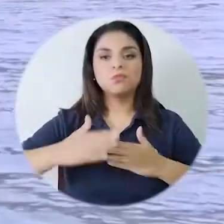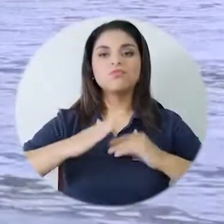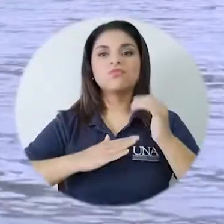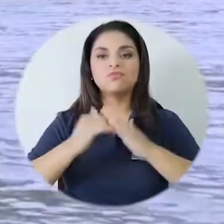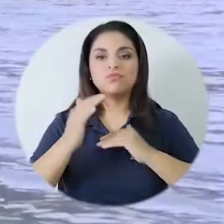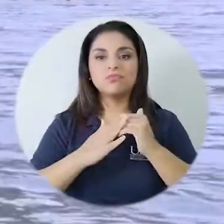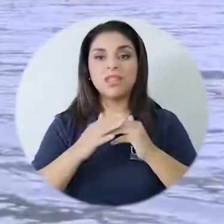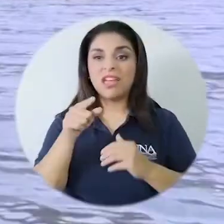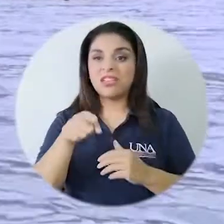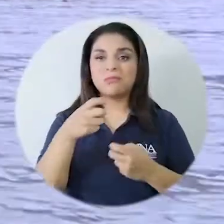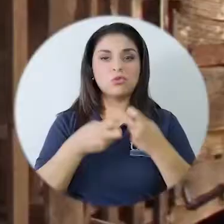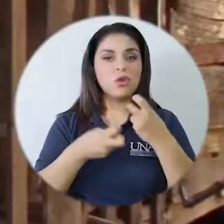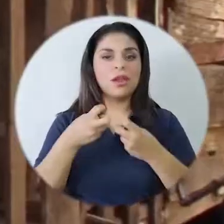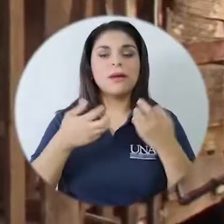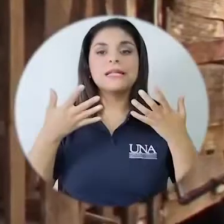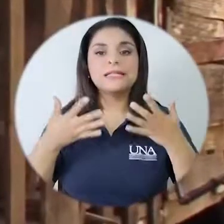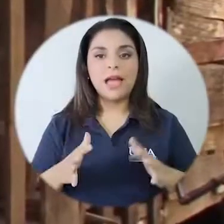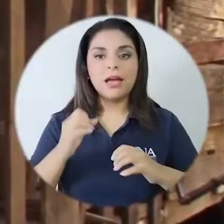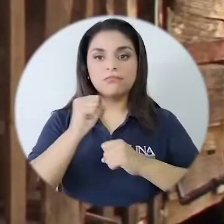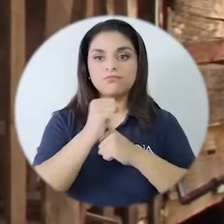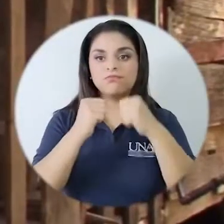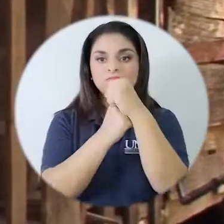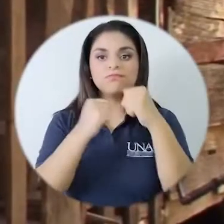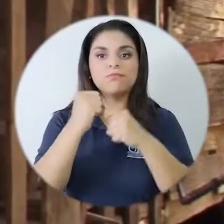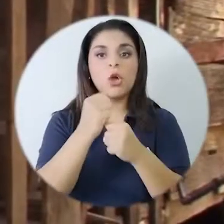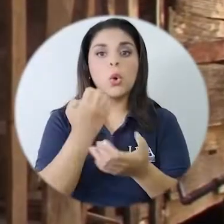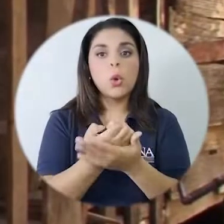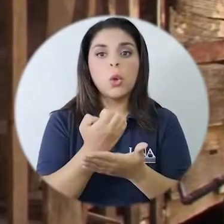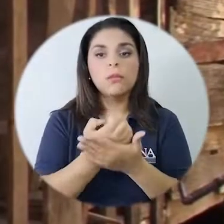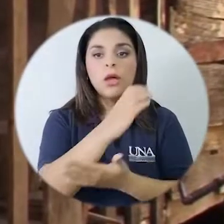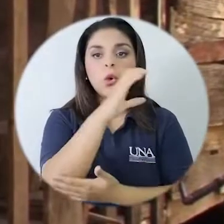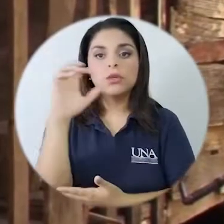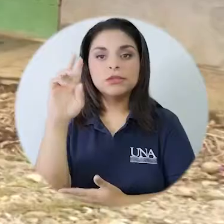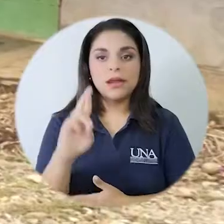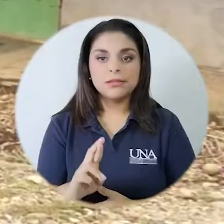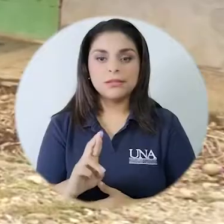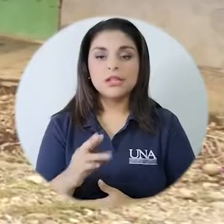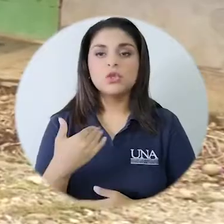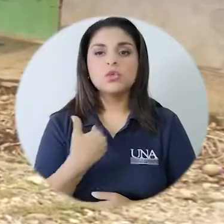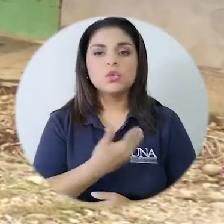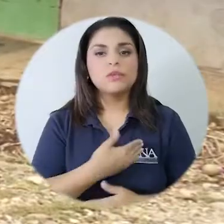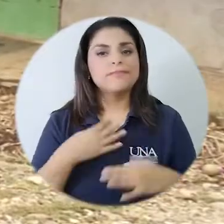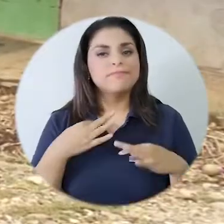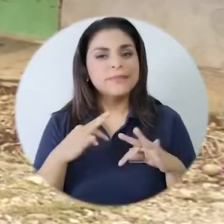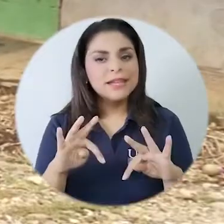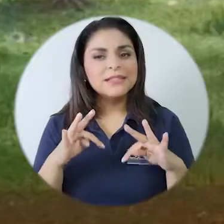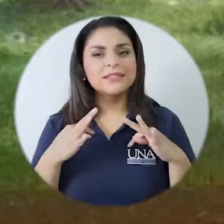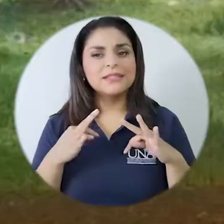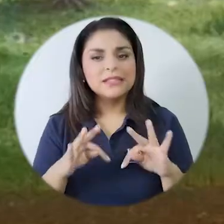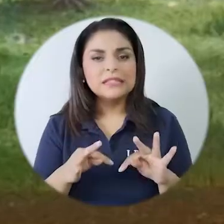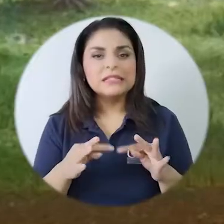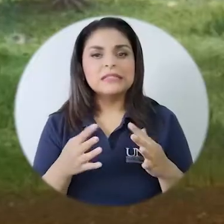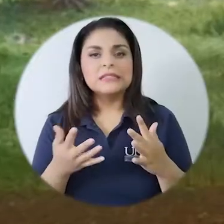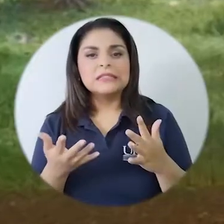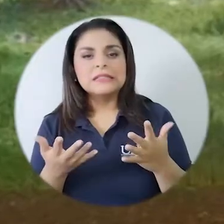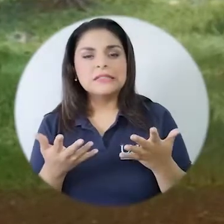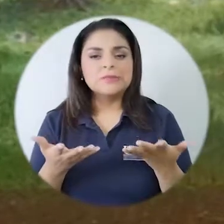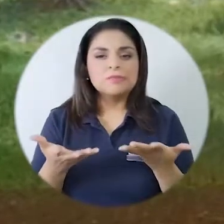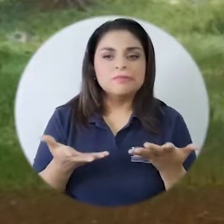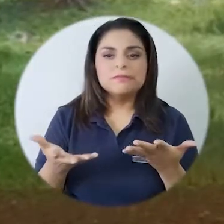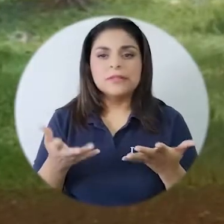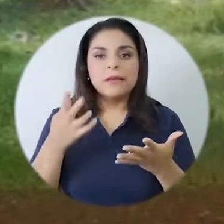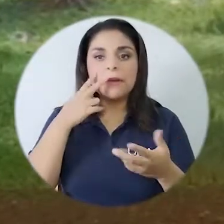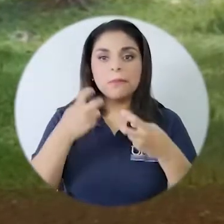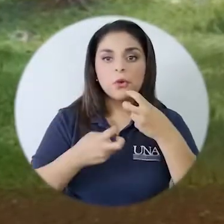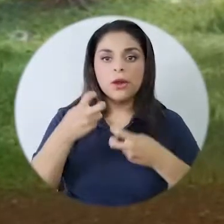problema, yo diría que estructural, de la economía costarricense. Hemos tratado de apalear el problema con